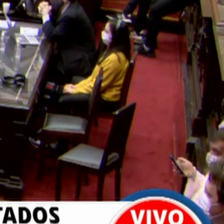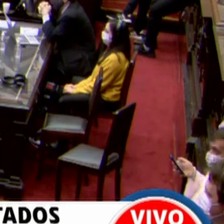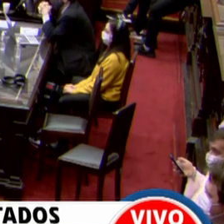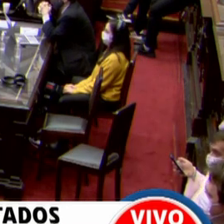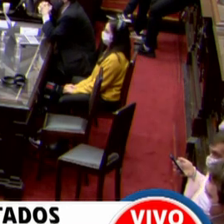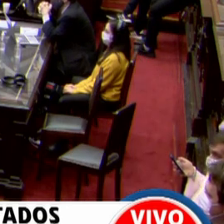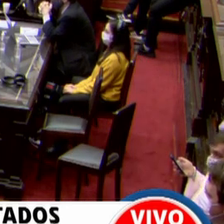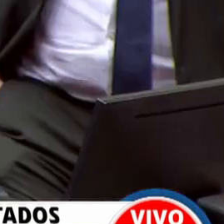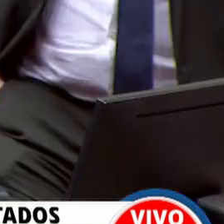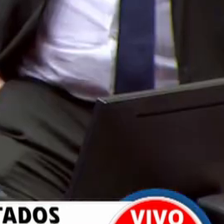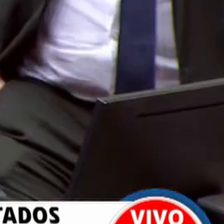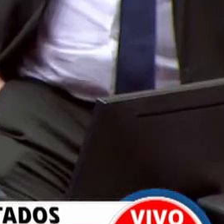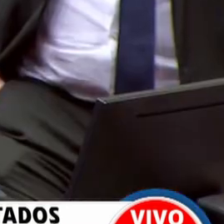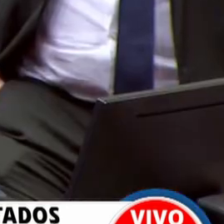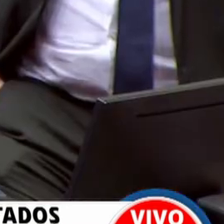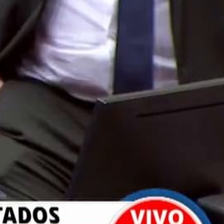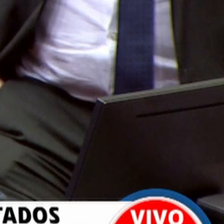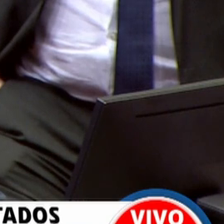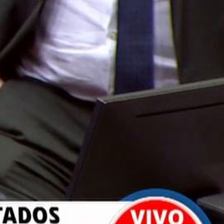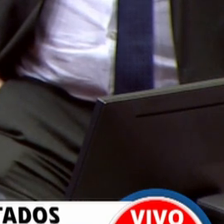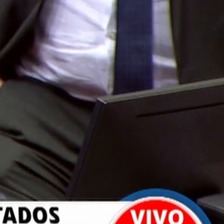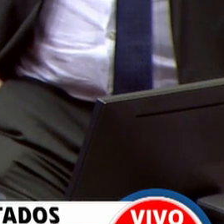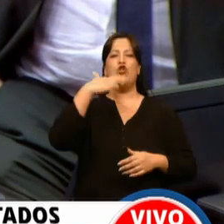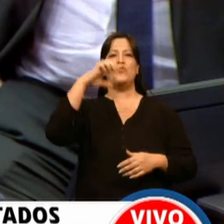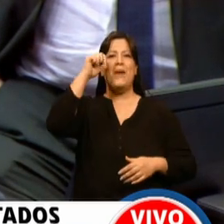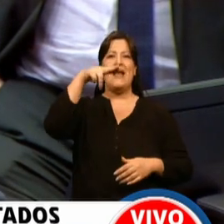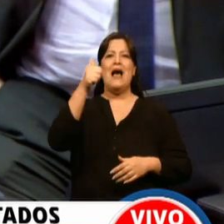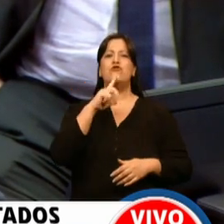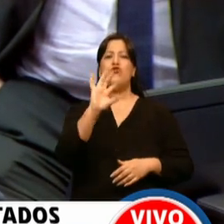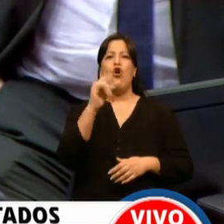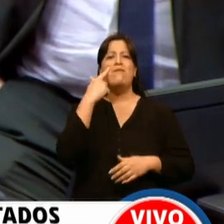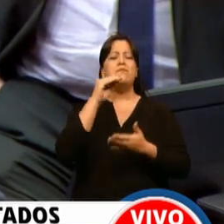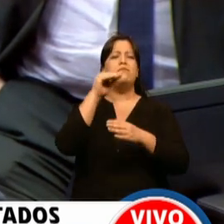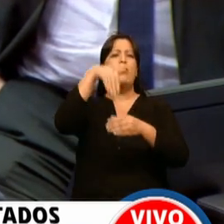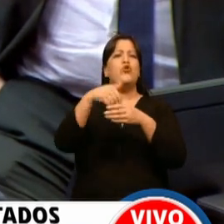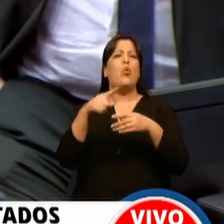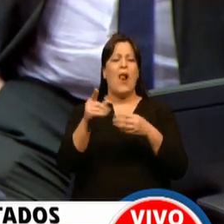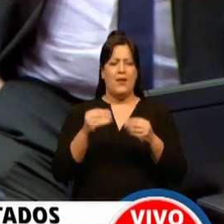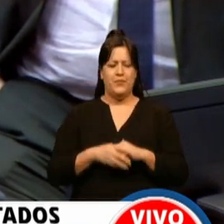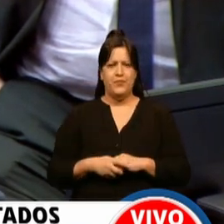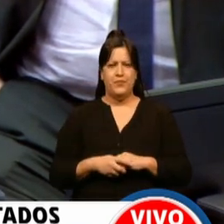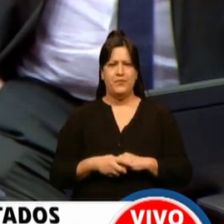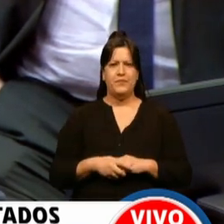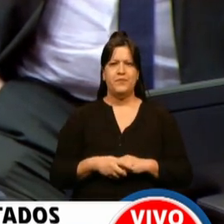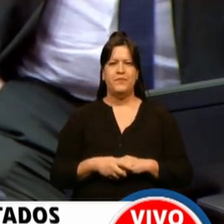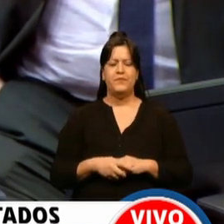diputada lospennato gabrie silvia para indicar el sentido de su voto